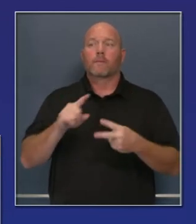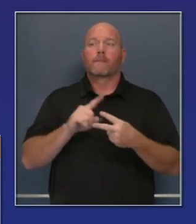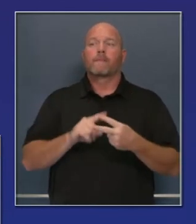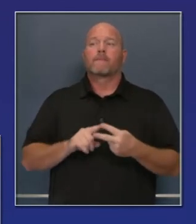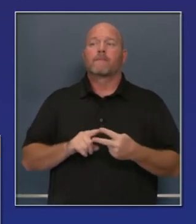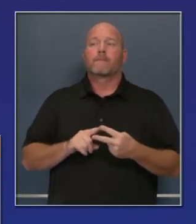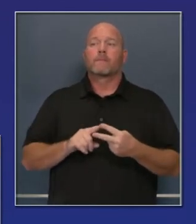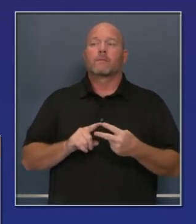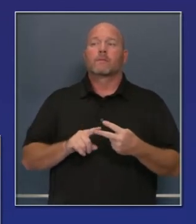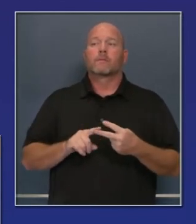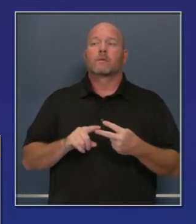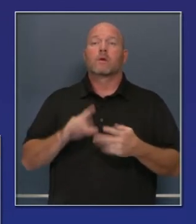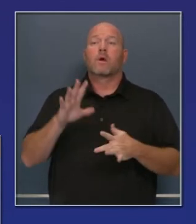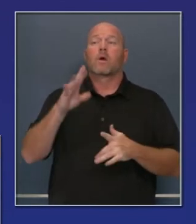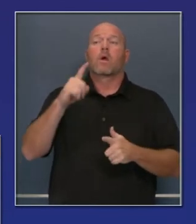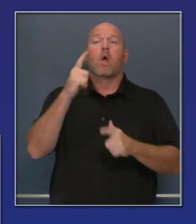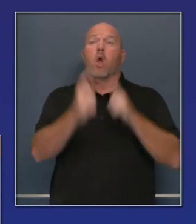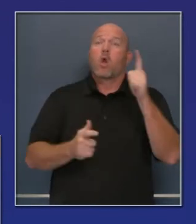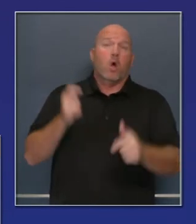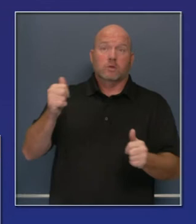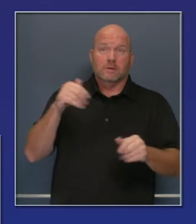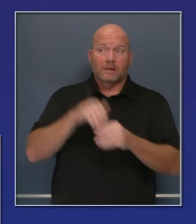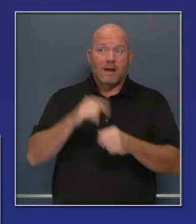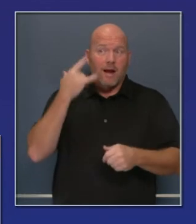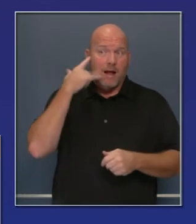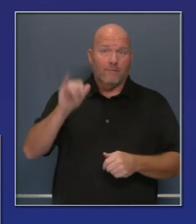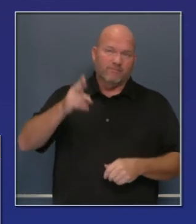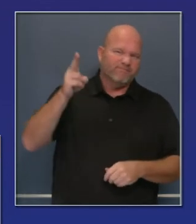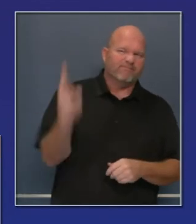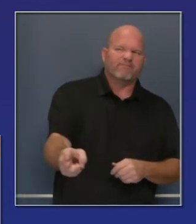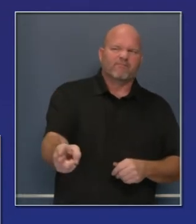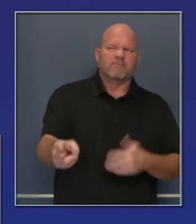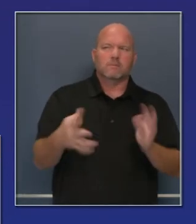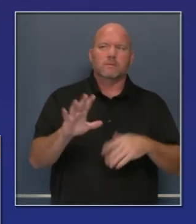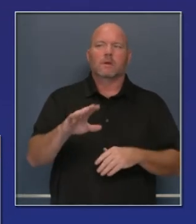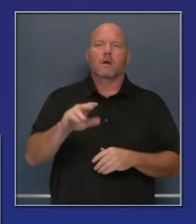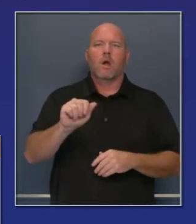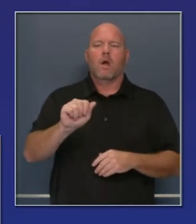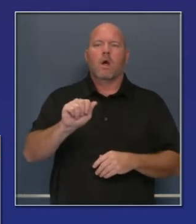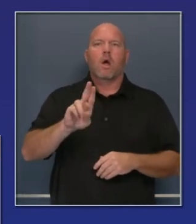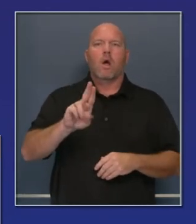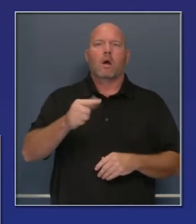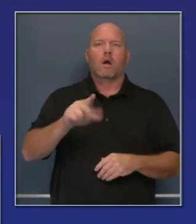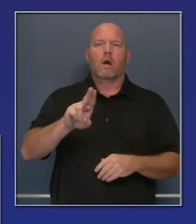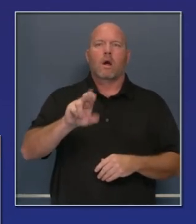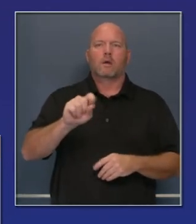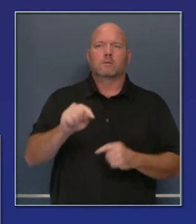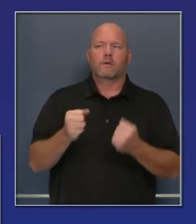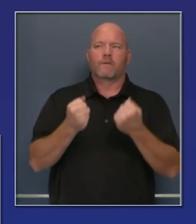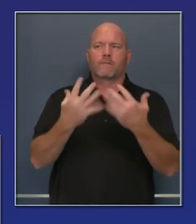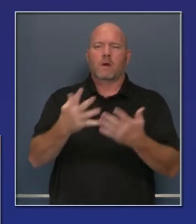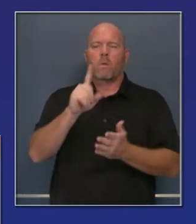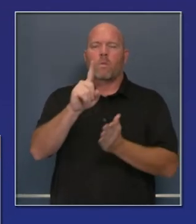sigue activo en el estado, el más grande en la historia de California. Incendio de August con 1 millón de